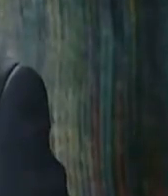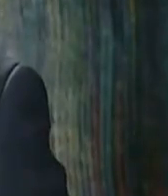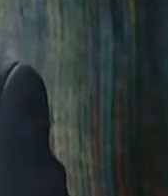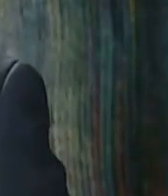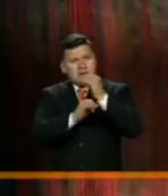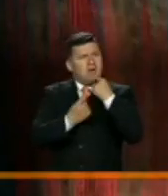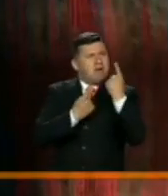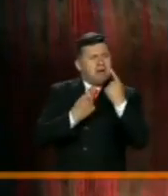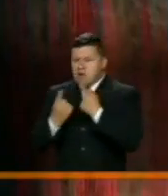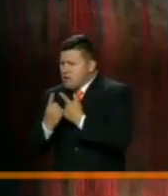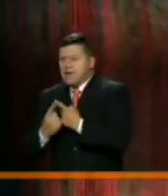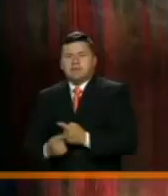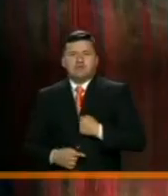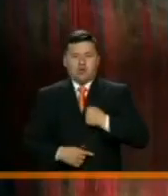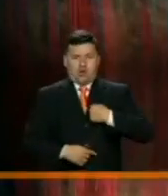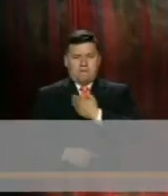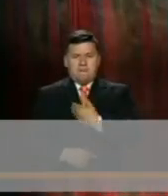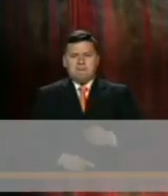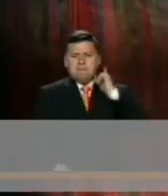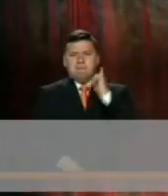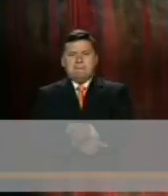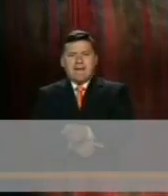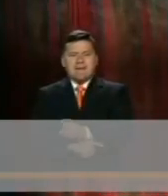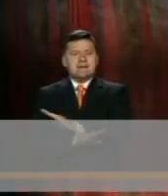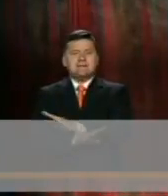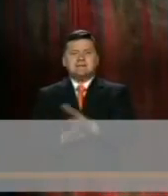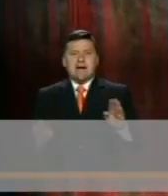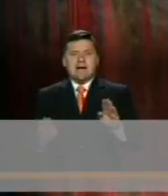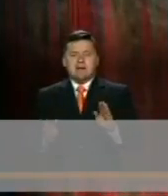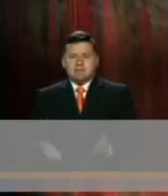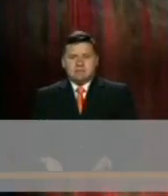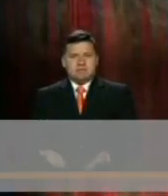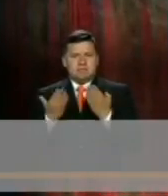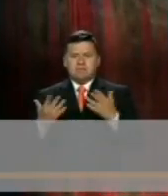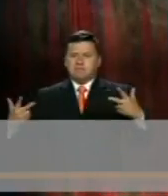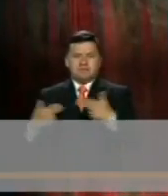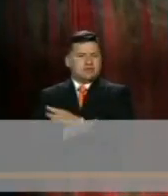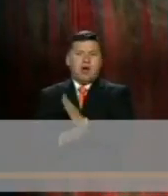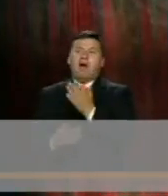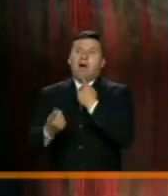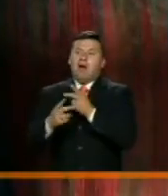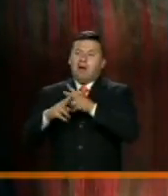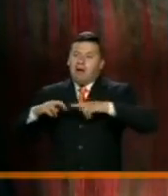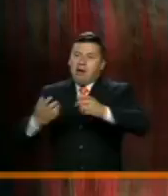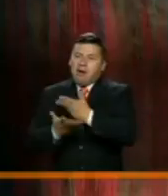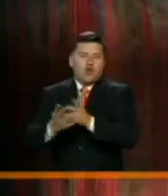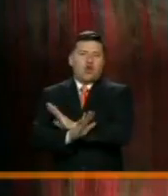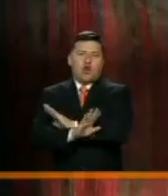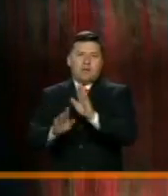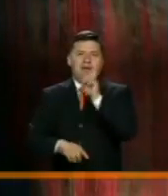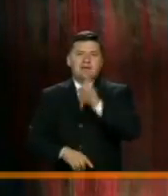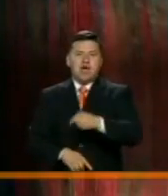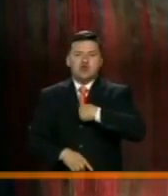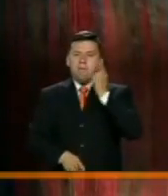cuba he ordenado el levantamiento de la suspensión de las órdenes de captura a los